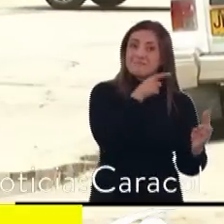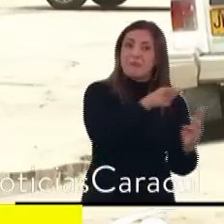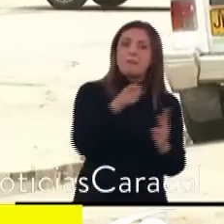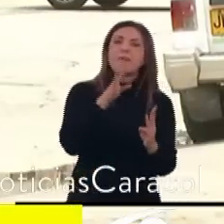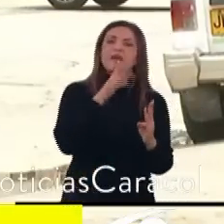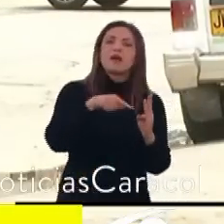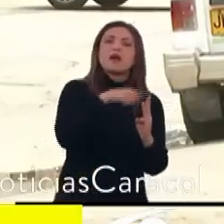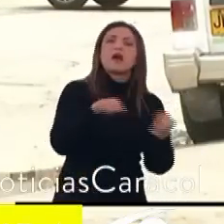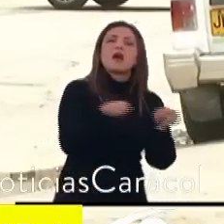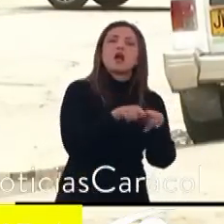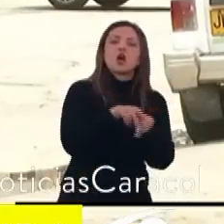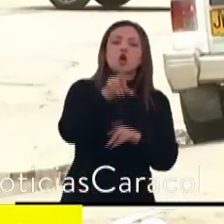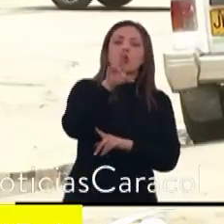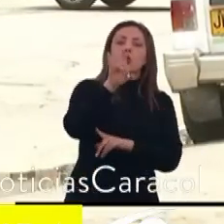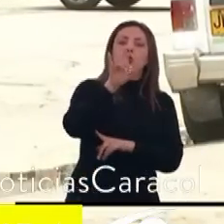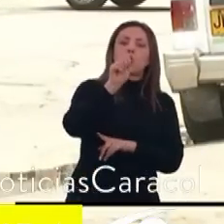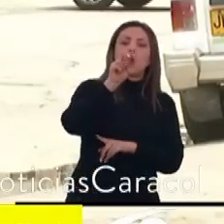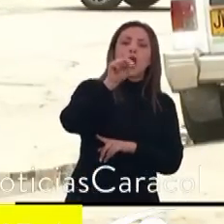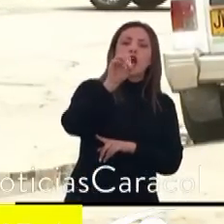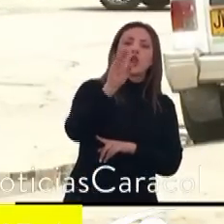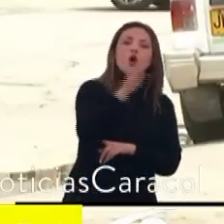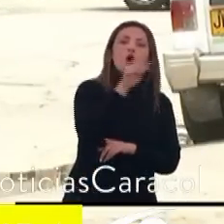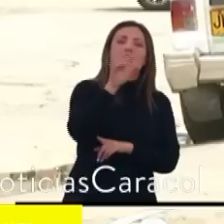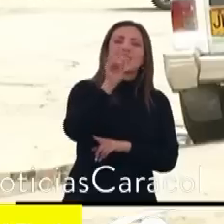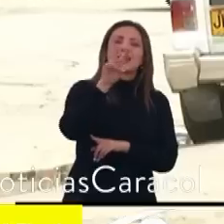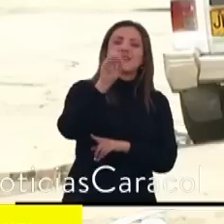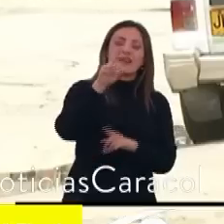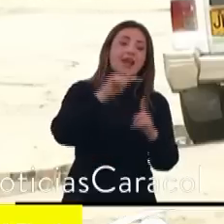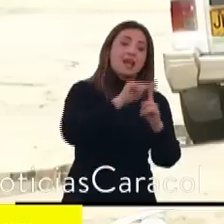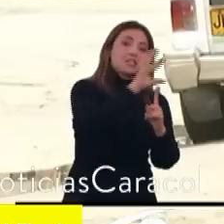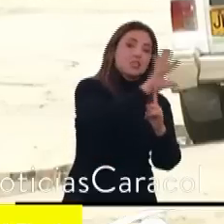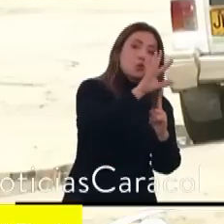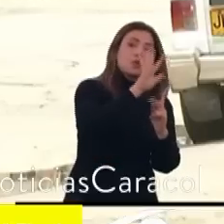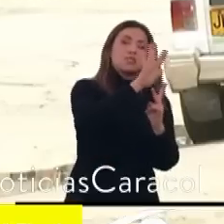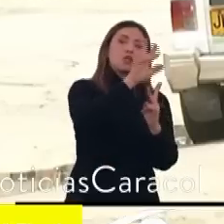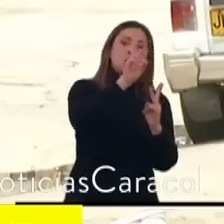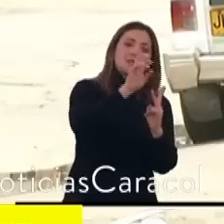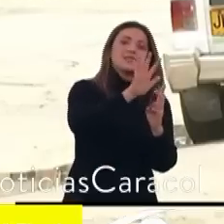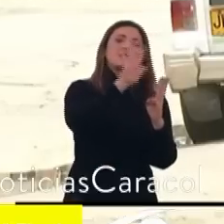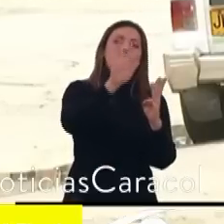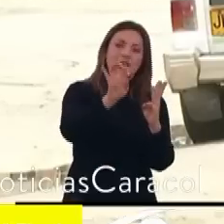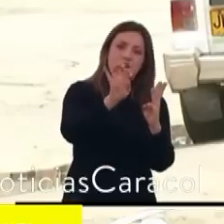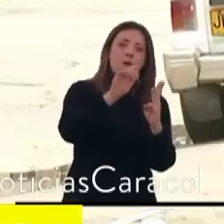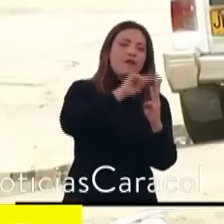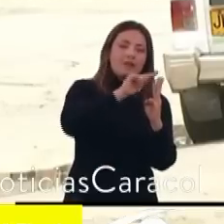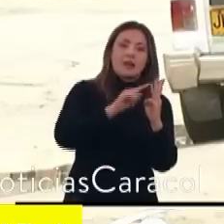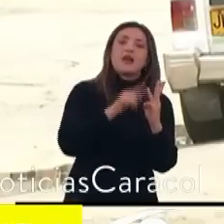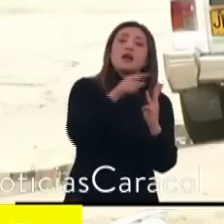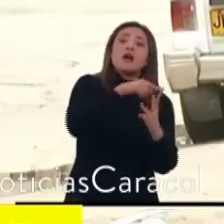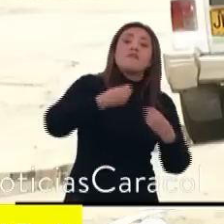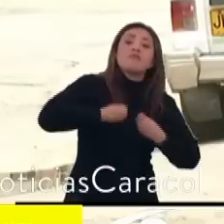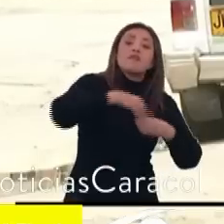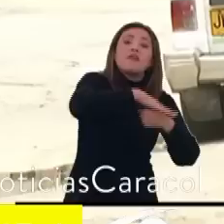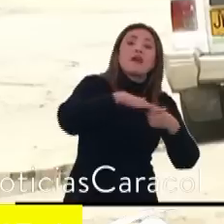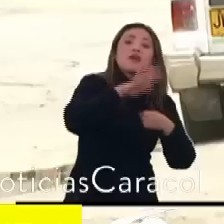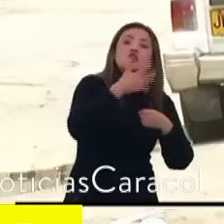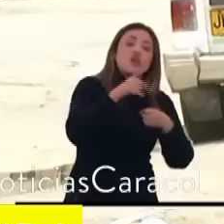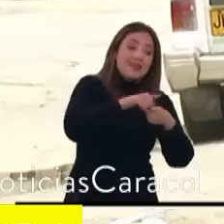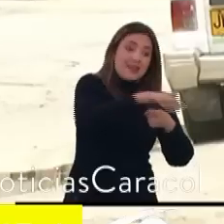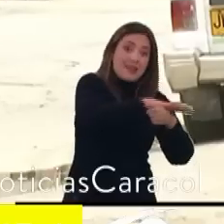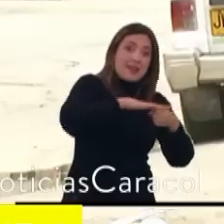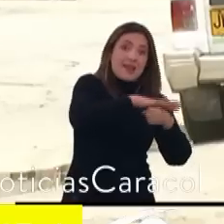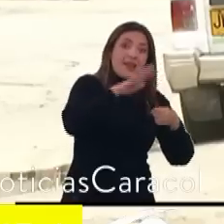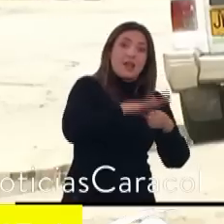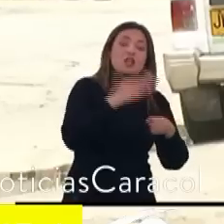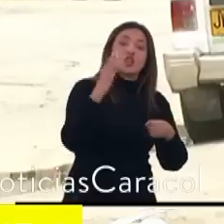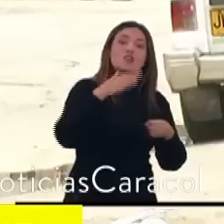hermanos Ruano Rivera, de 55, 57 y 59 años, habitantes de una vereda ubicada a 3 horas del casco urbano del